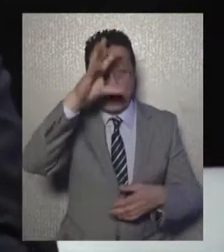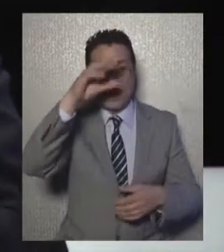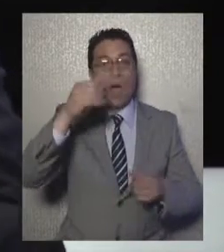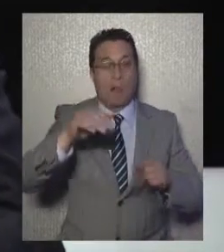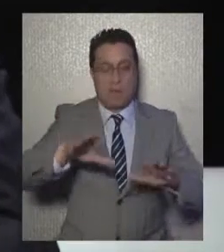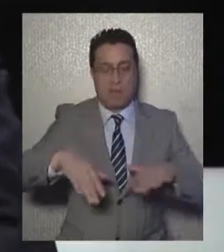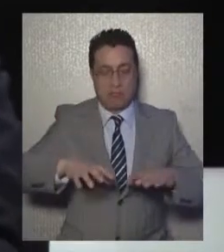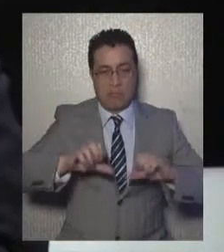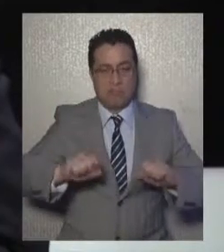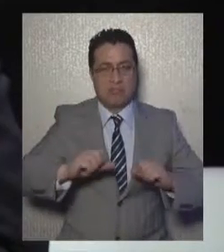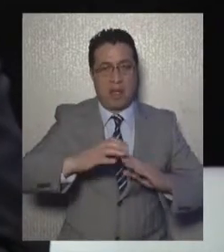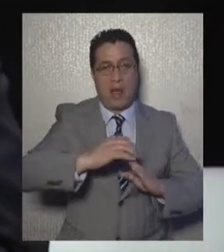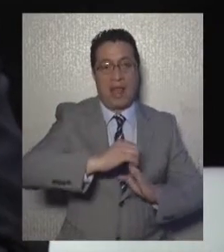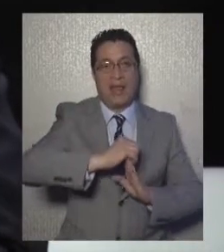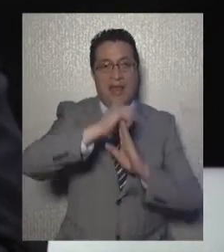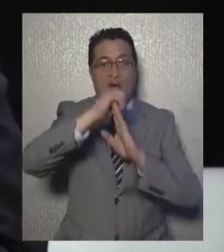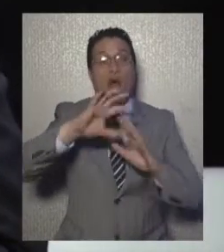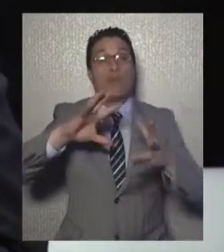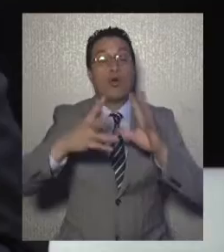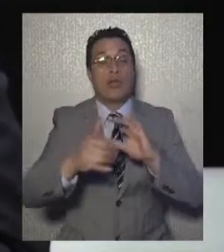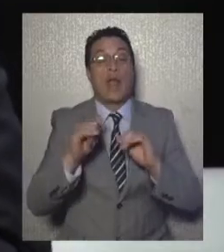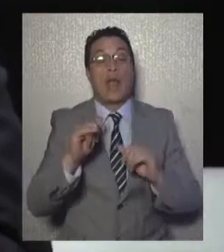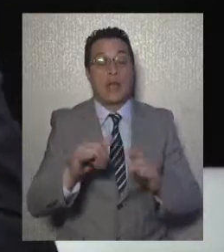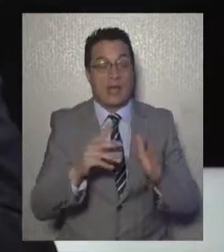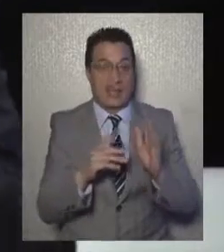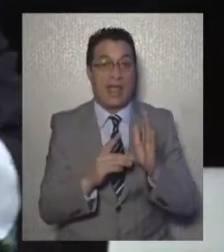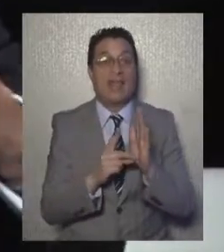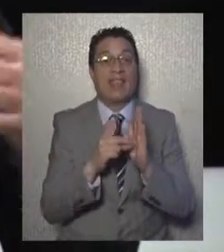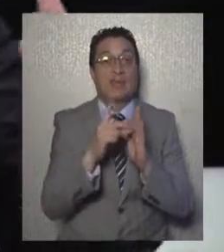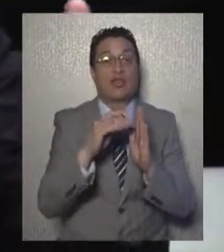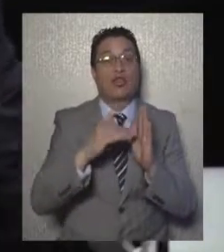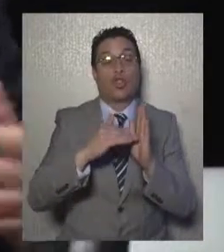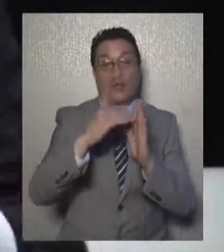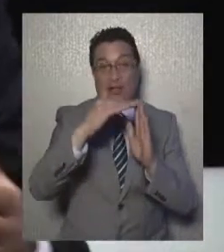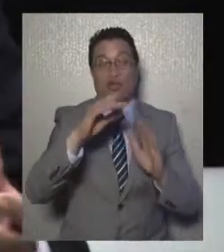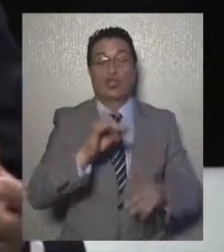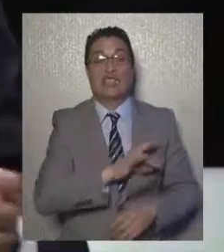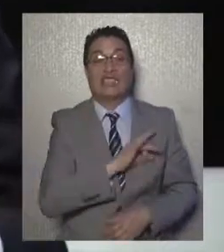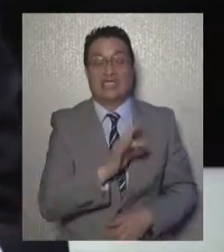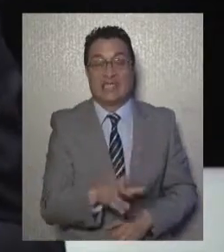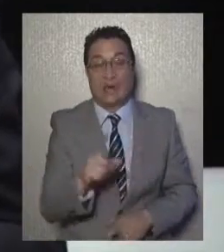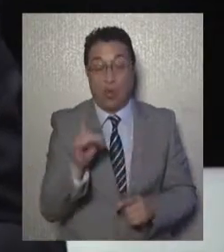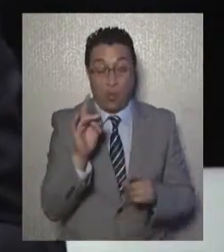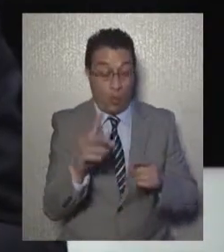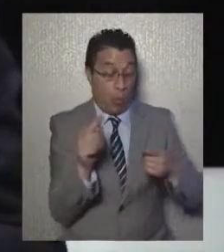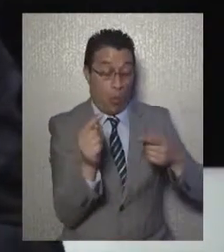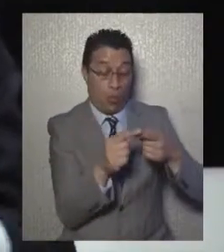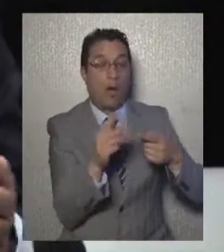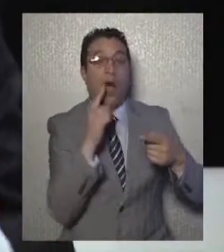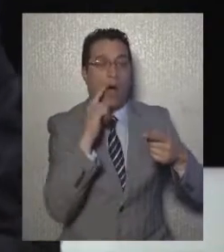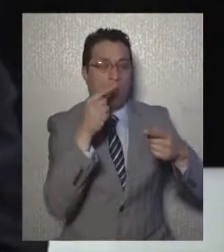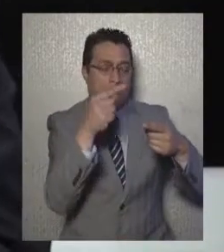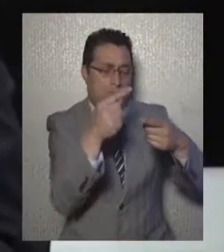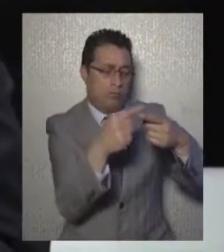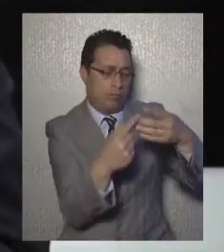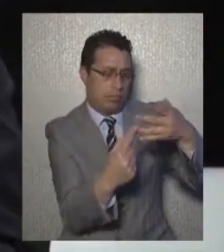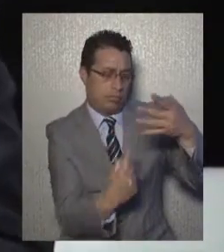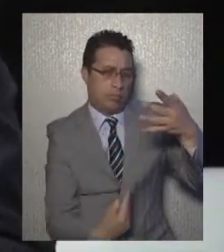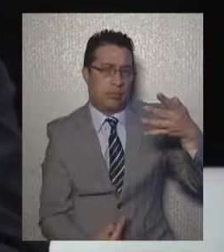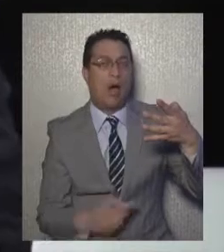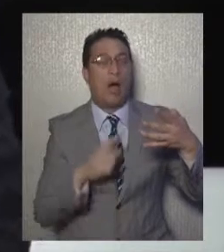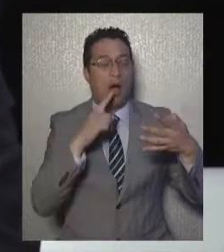y aportar al crecimiento y al desarrollo de Chile como una de las otras variables, no es la única. Tenemos muchísimas más,